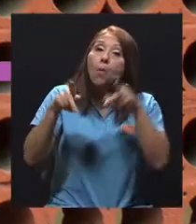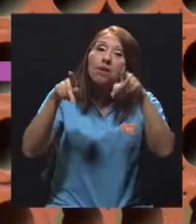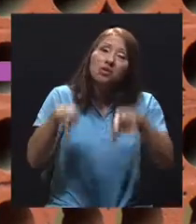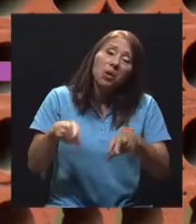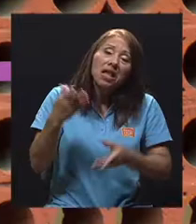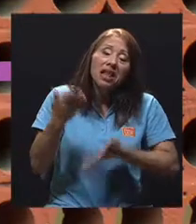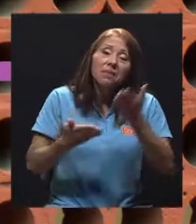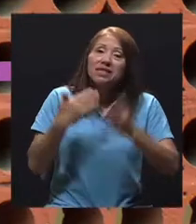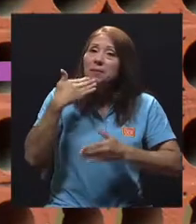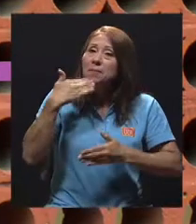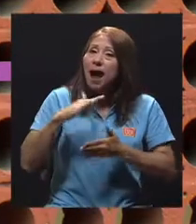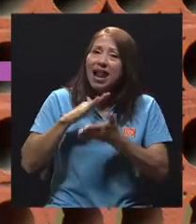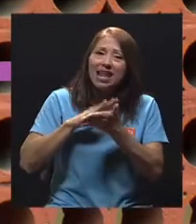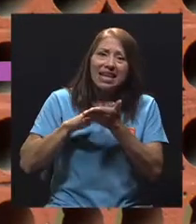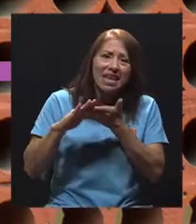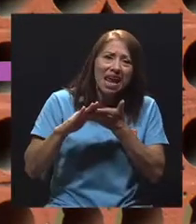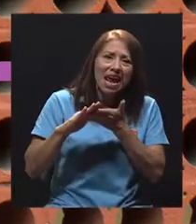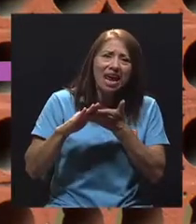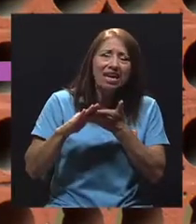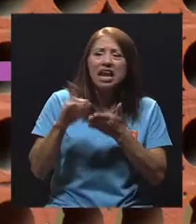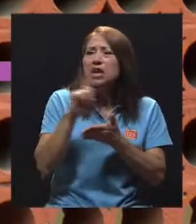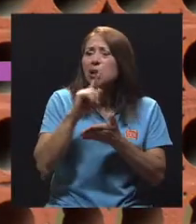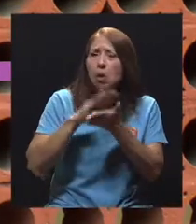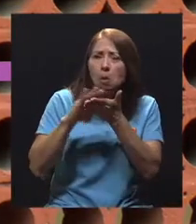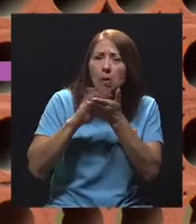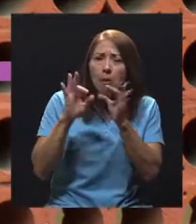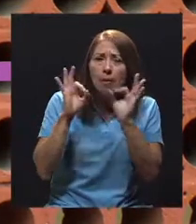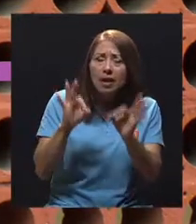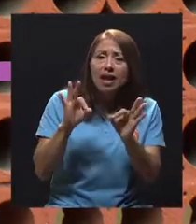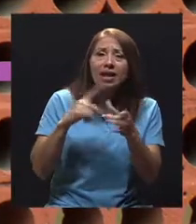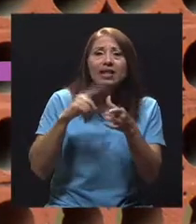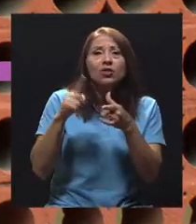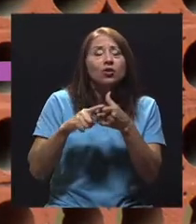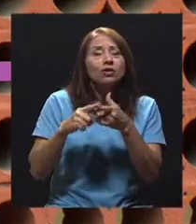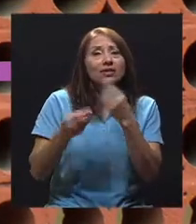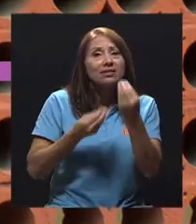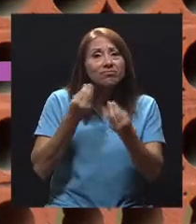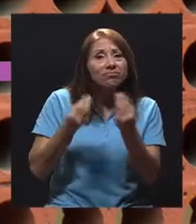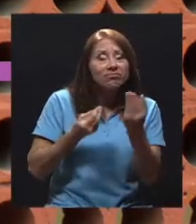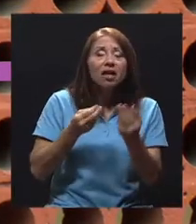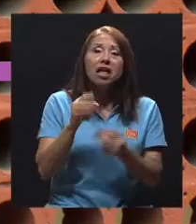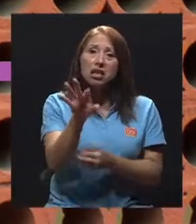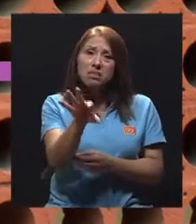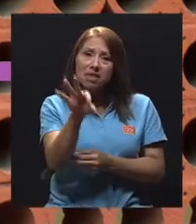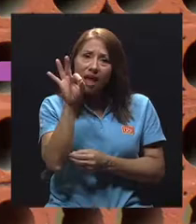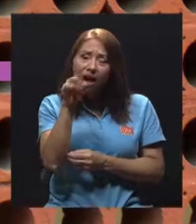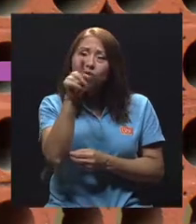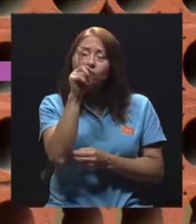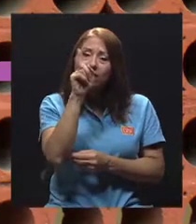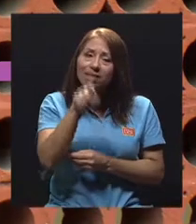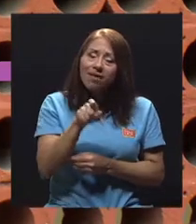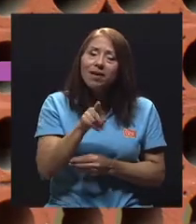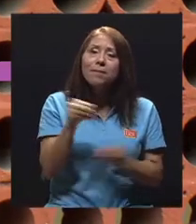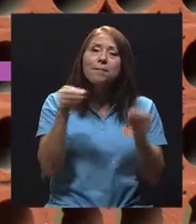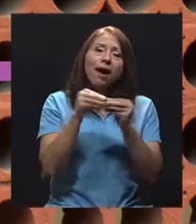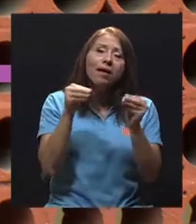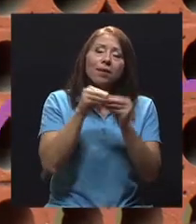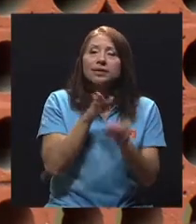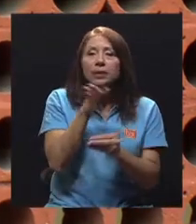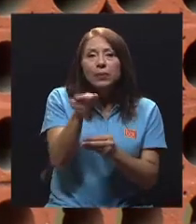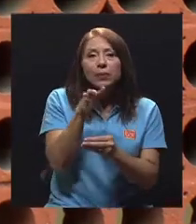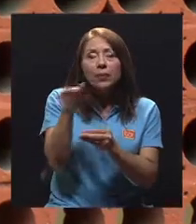mucho sin ir a hacerse la limpieza y la encía se inflamó y migró, pues entonces invitarlo a que sean más frecuentes las